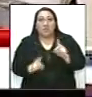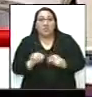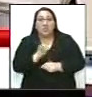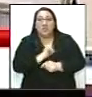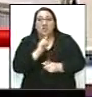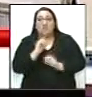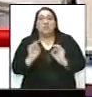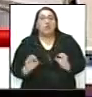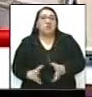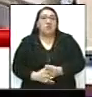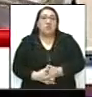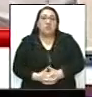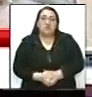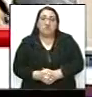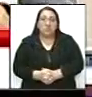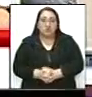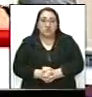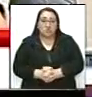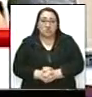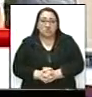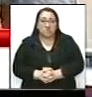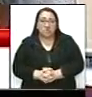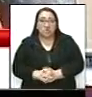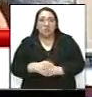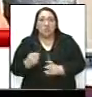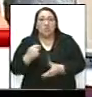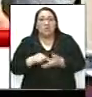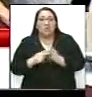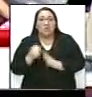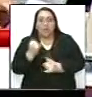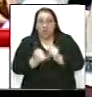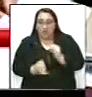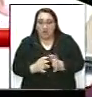es peligrosísimo, porque finalmente